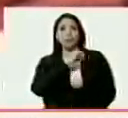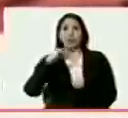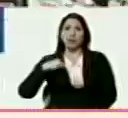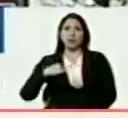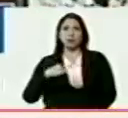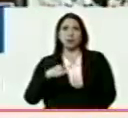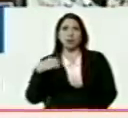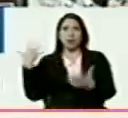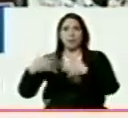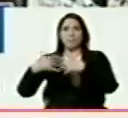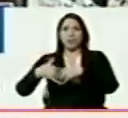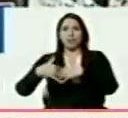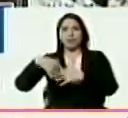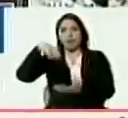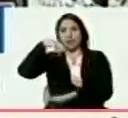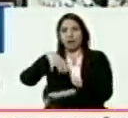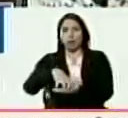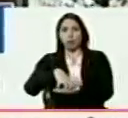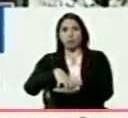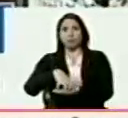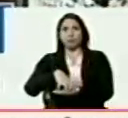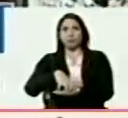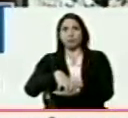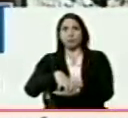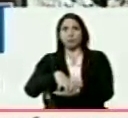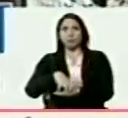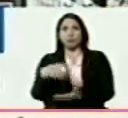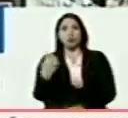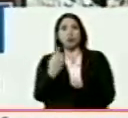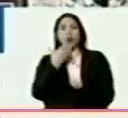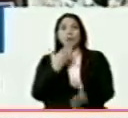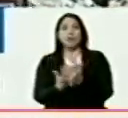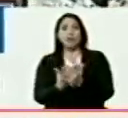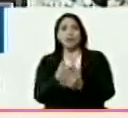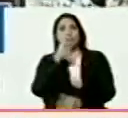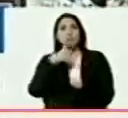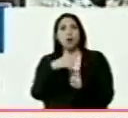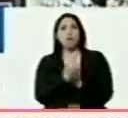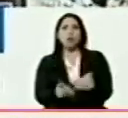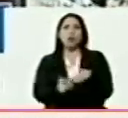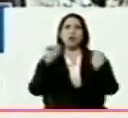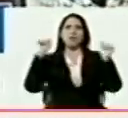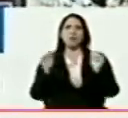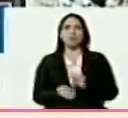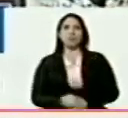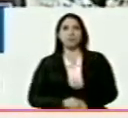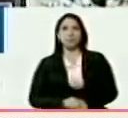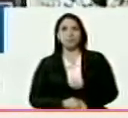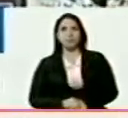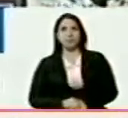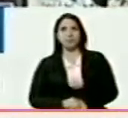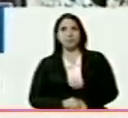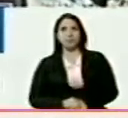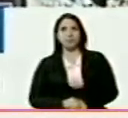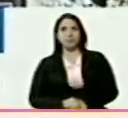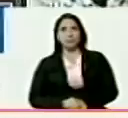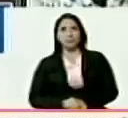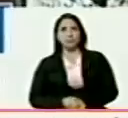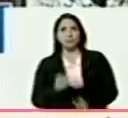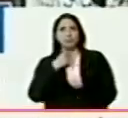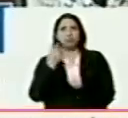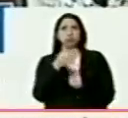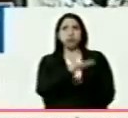las empresas del Estado, solo por exigir ser libre, un pueblo